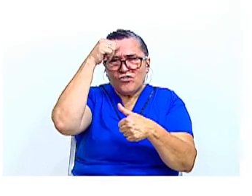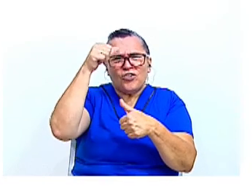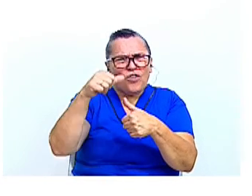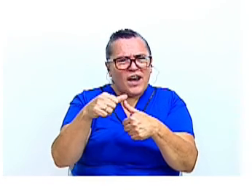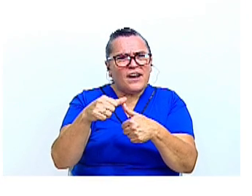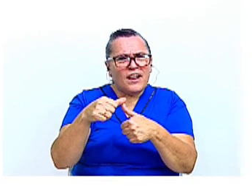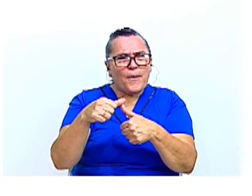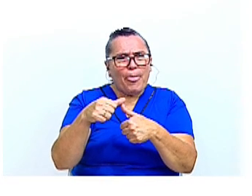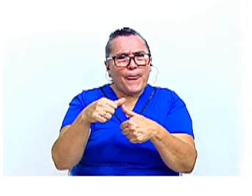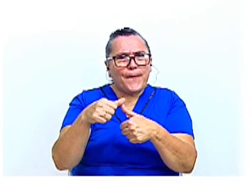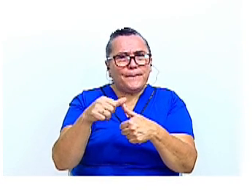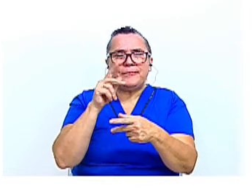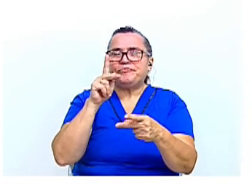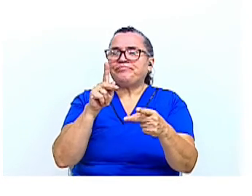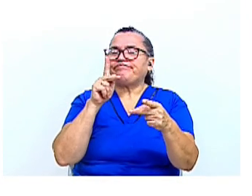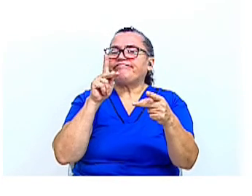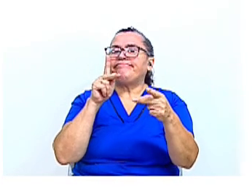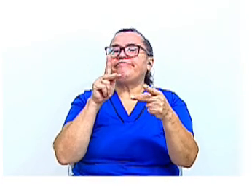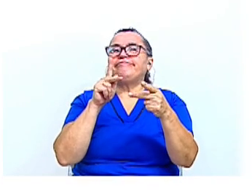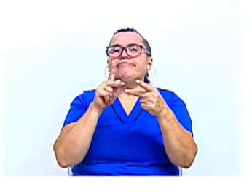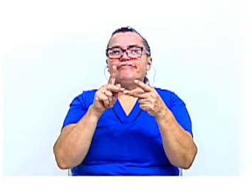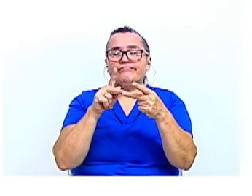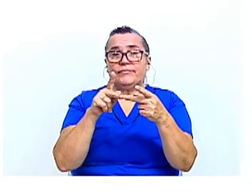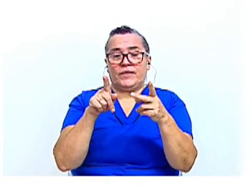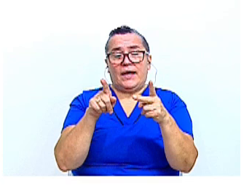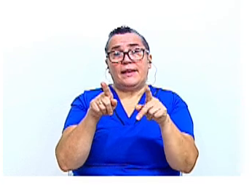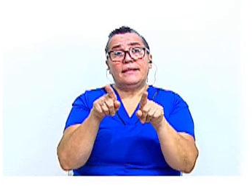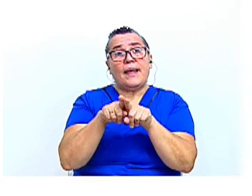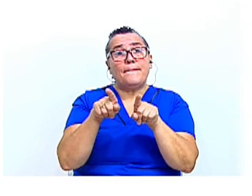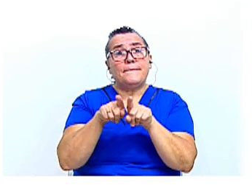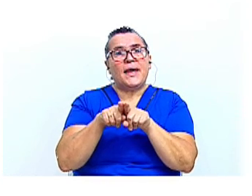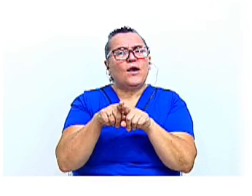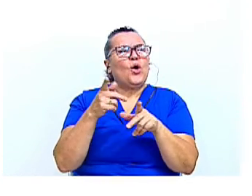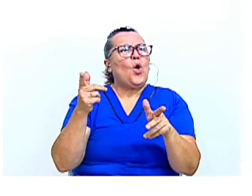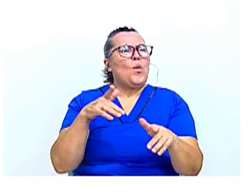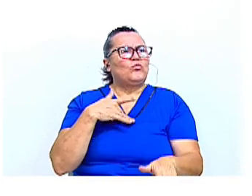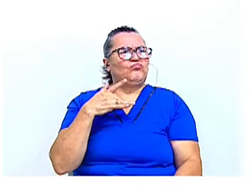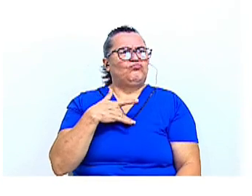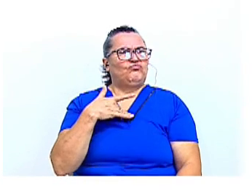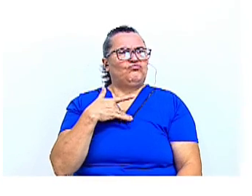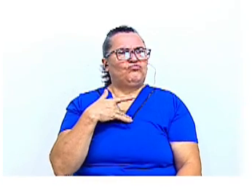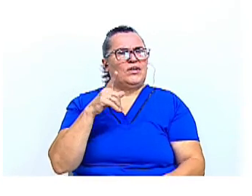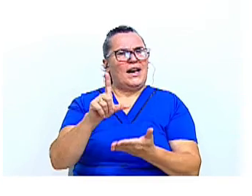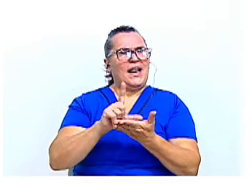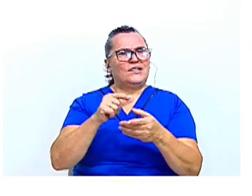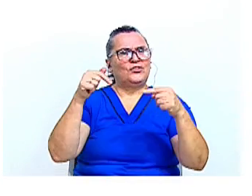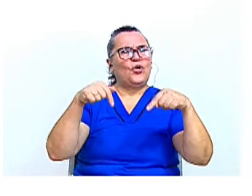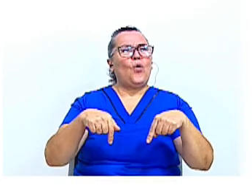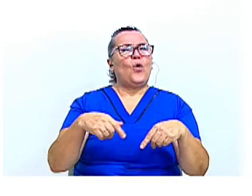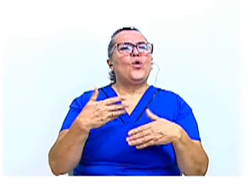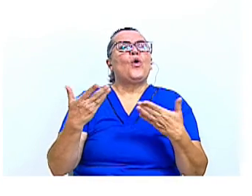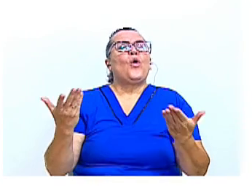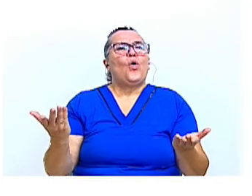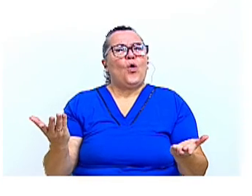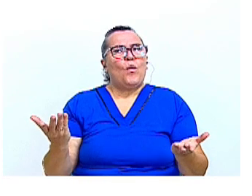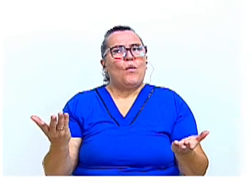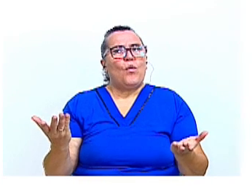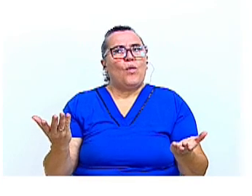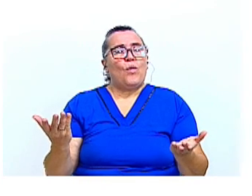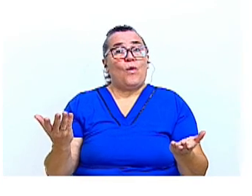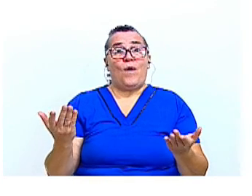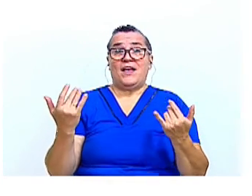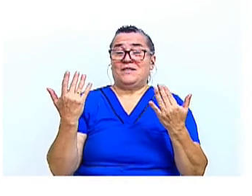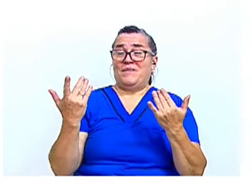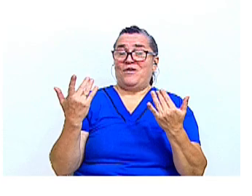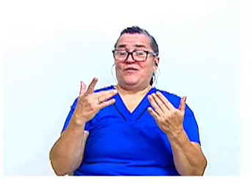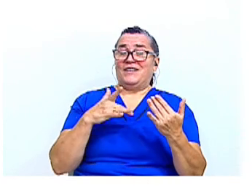recuerdan? Perfecto. También, ¿cómo se sintieron en esta clase? ¿Ok? Espero que se